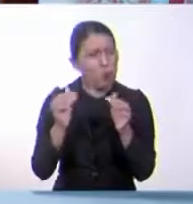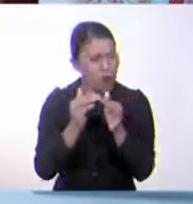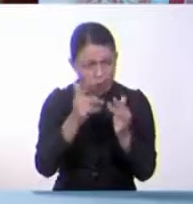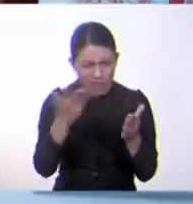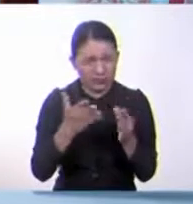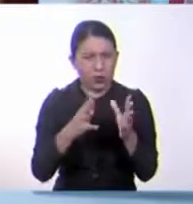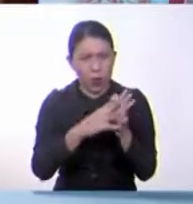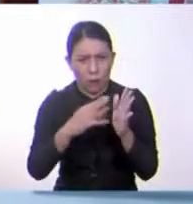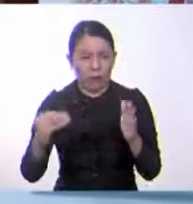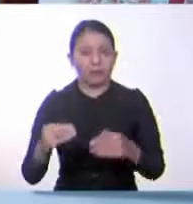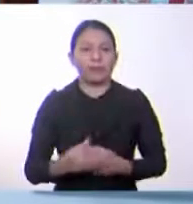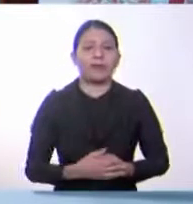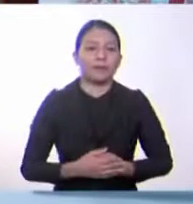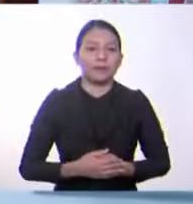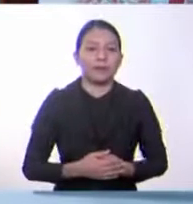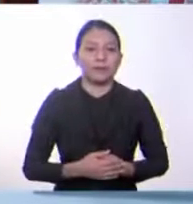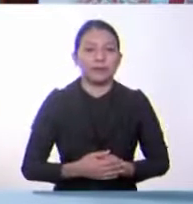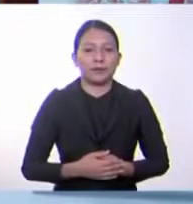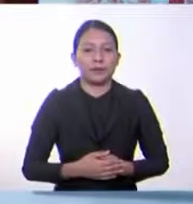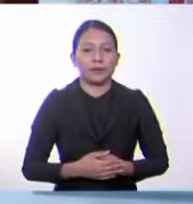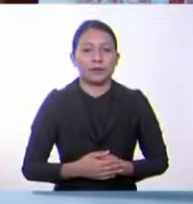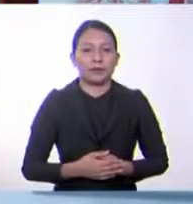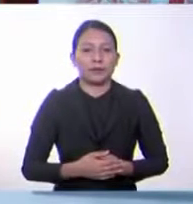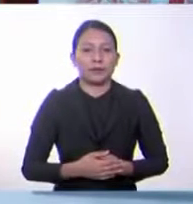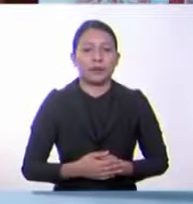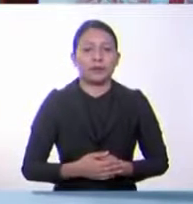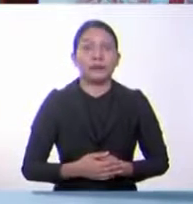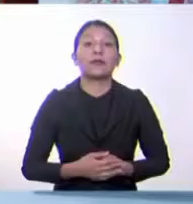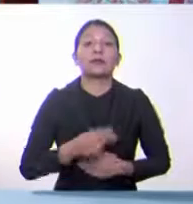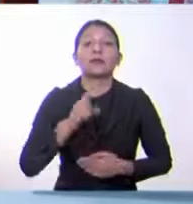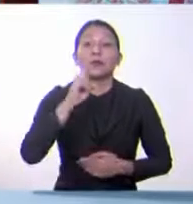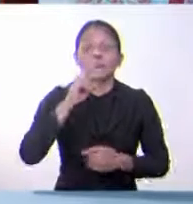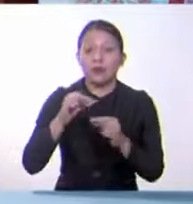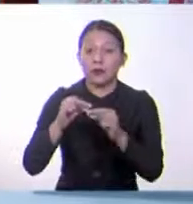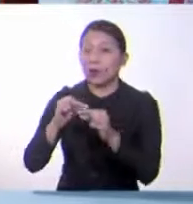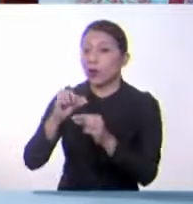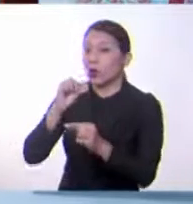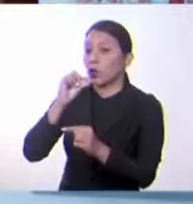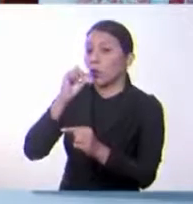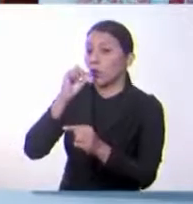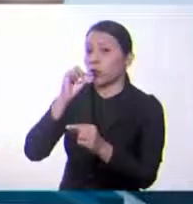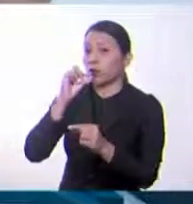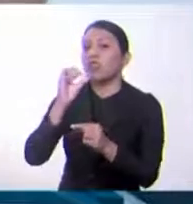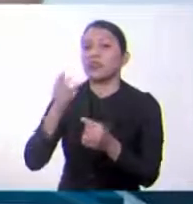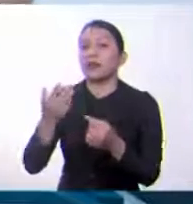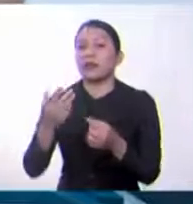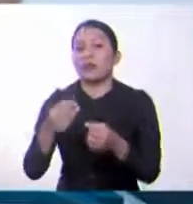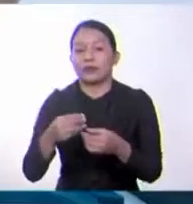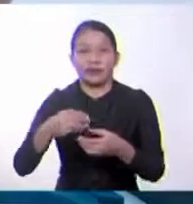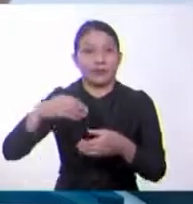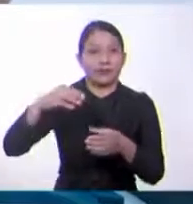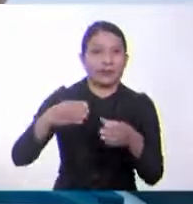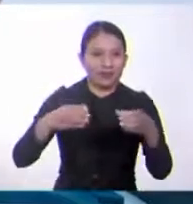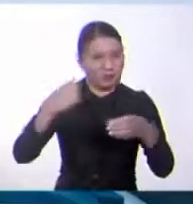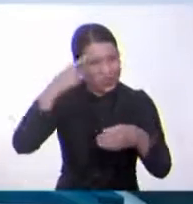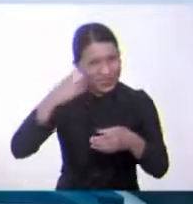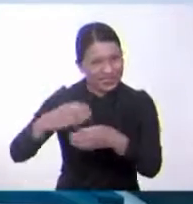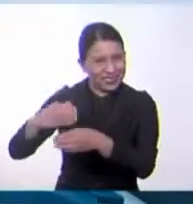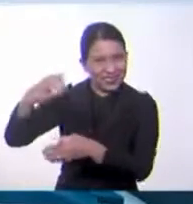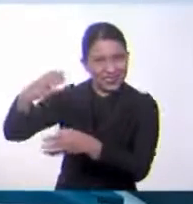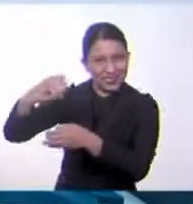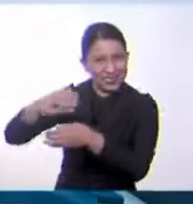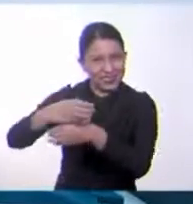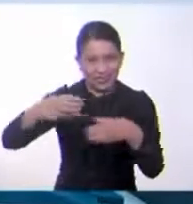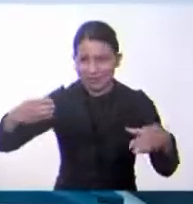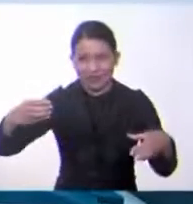tienes. Luego, las 2 pajillas, las introducirás por la